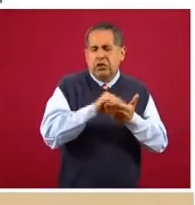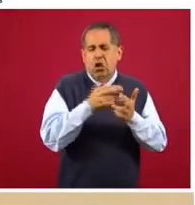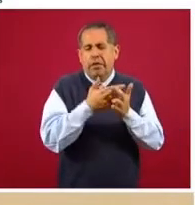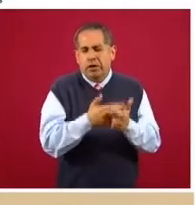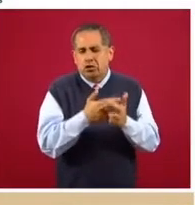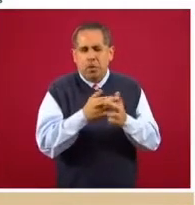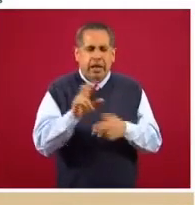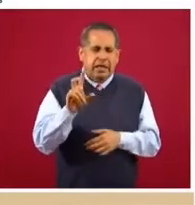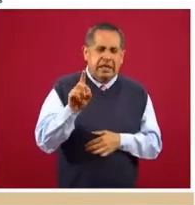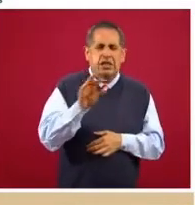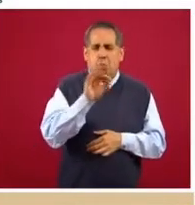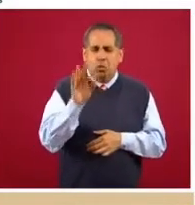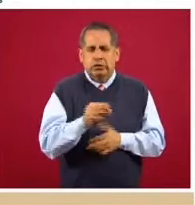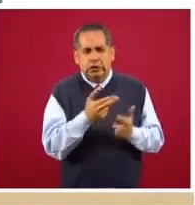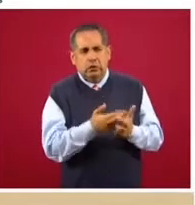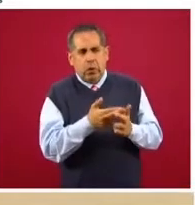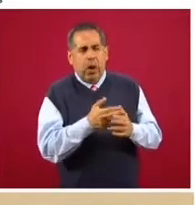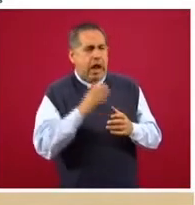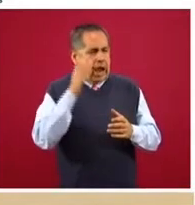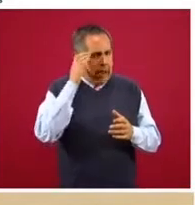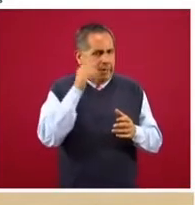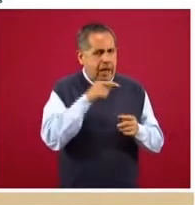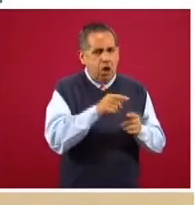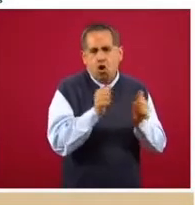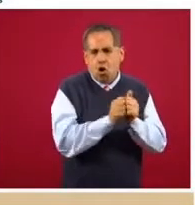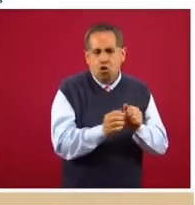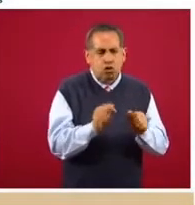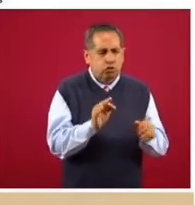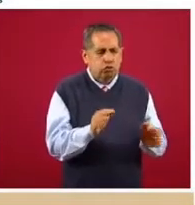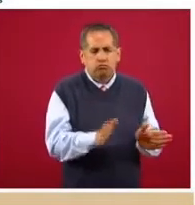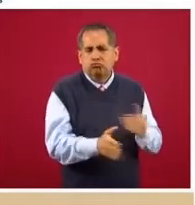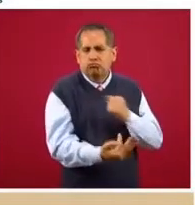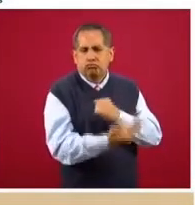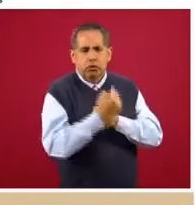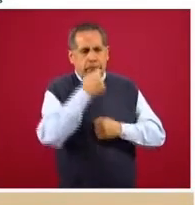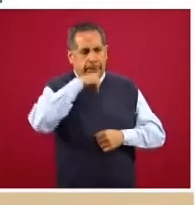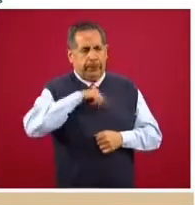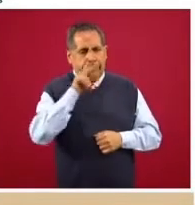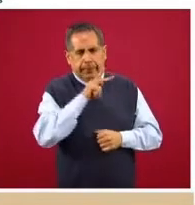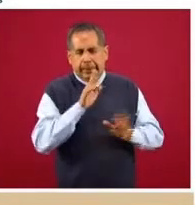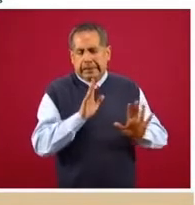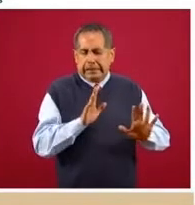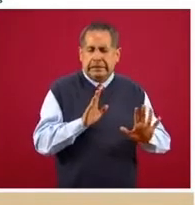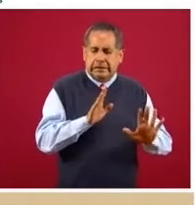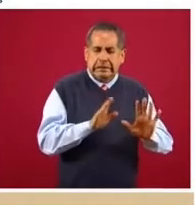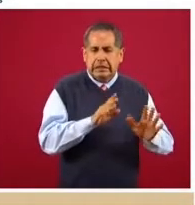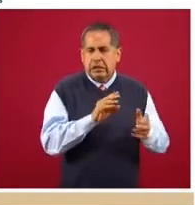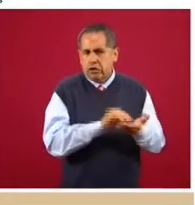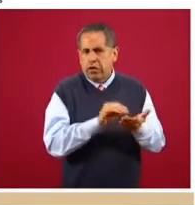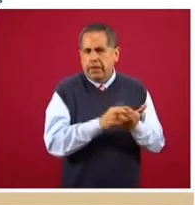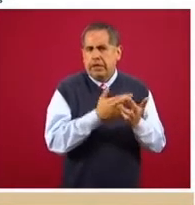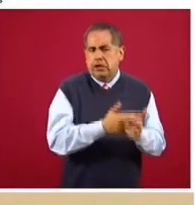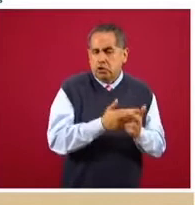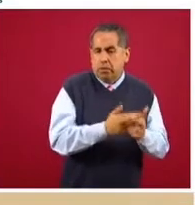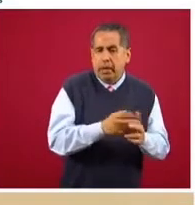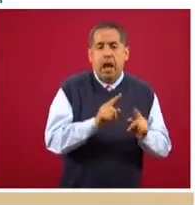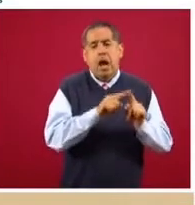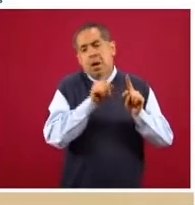todavía un 30% de disponibilidad. Se estará monitoreando esto de manera muy cercana con ellos, y todos los